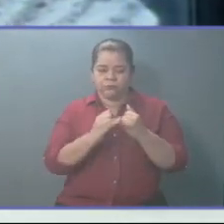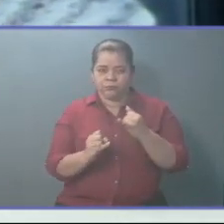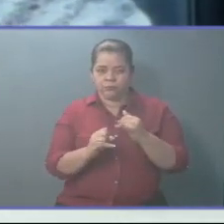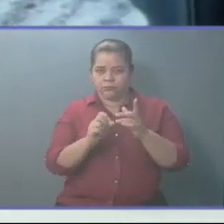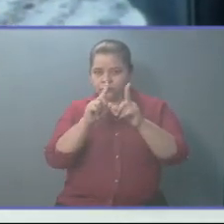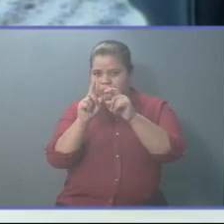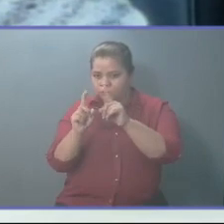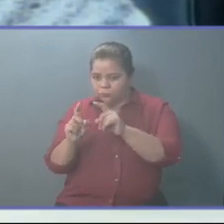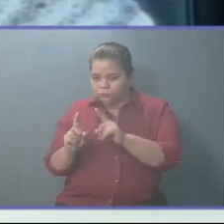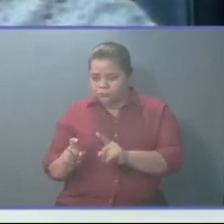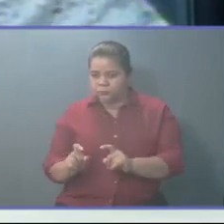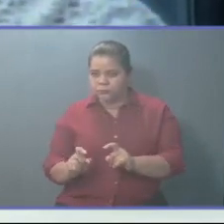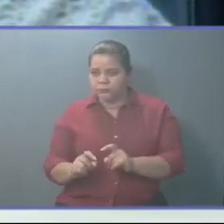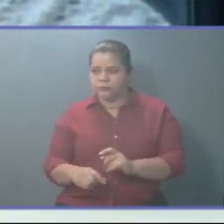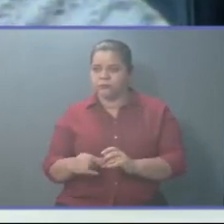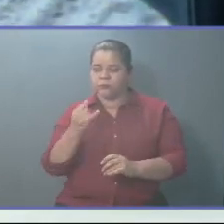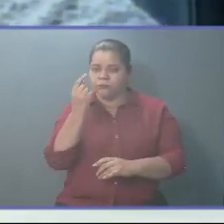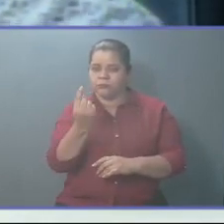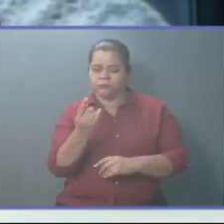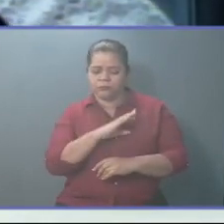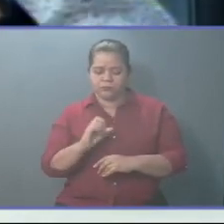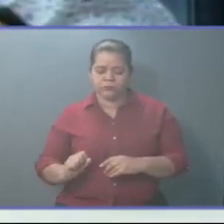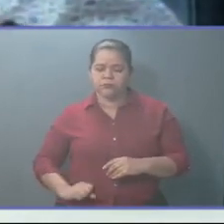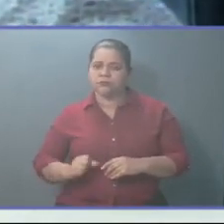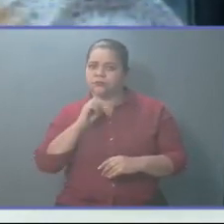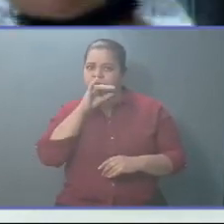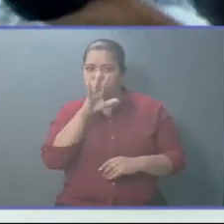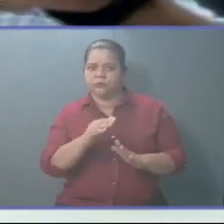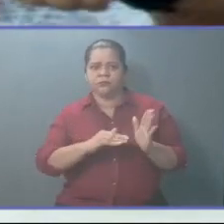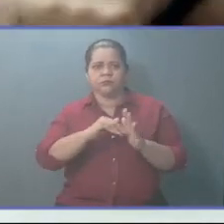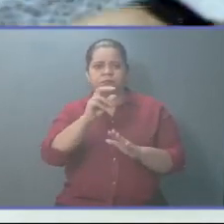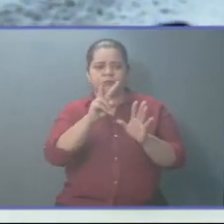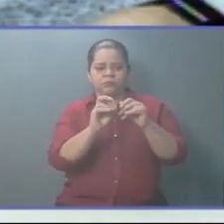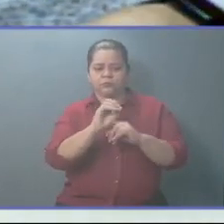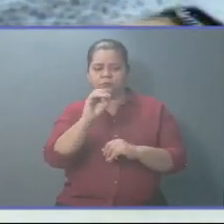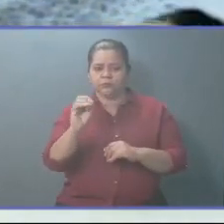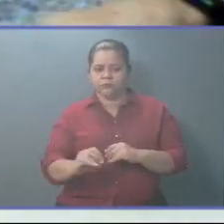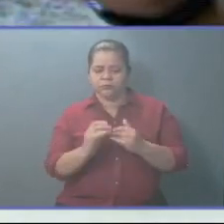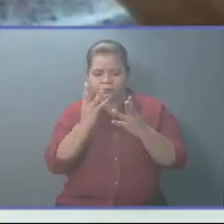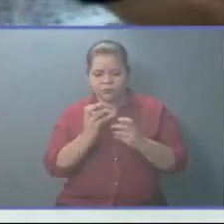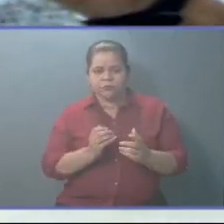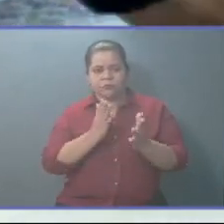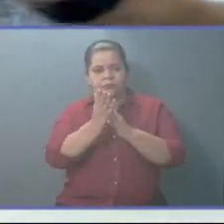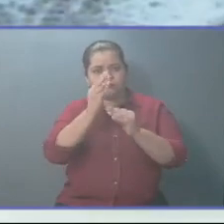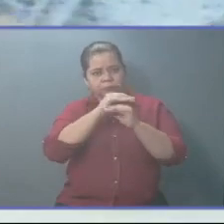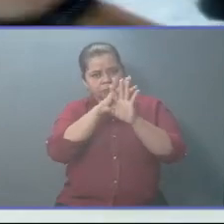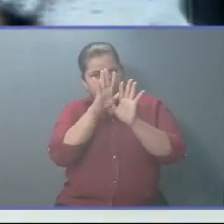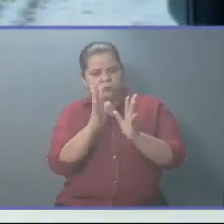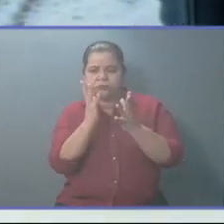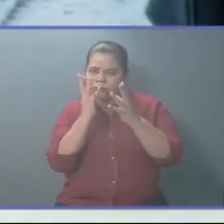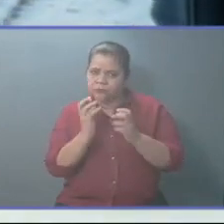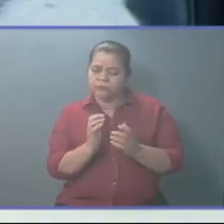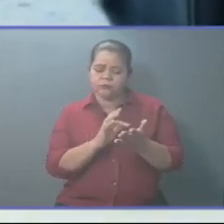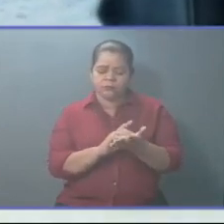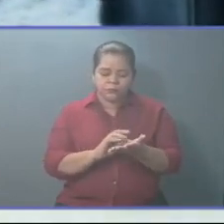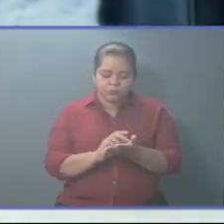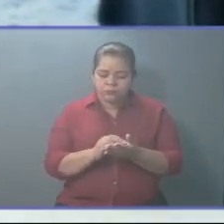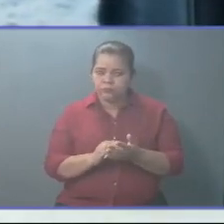encuesta, los salvadoreños dijeron más del 70% queremos que exista transparencia y queremos que haya rendición de